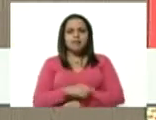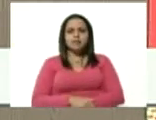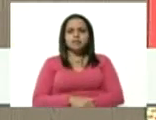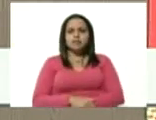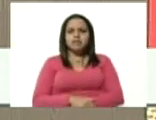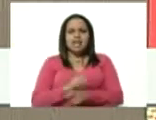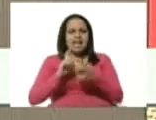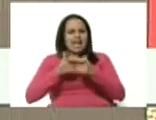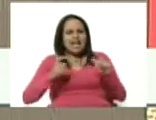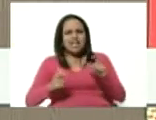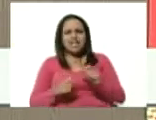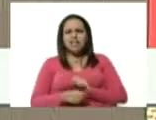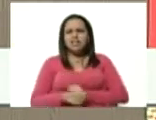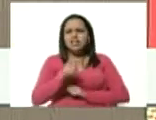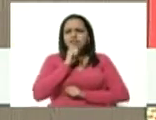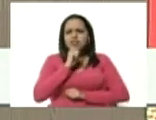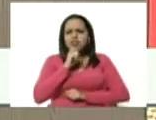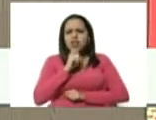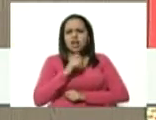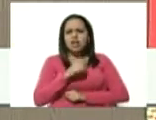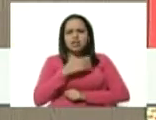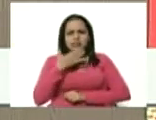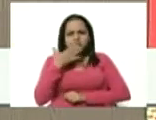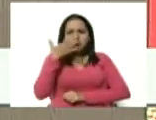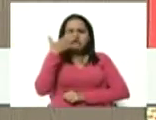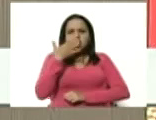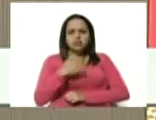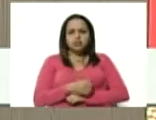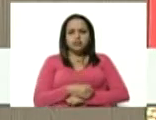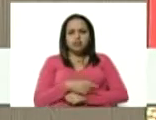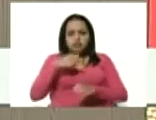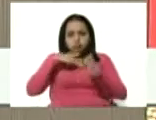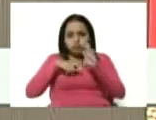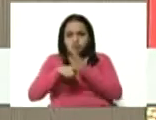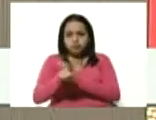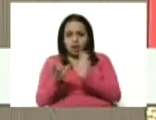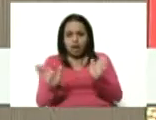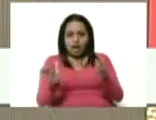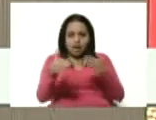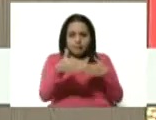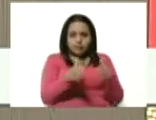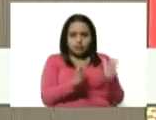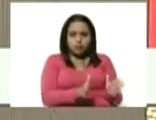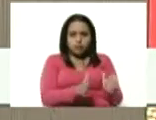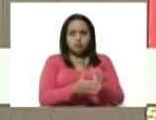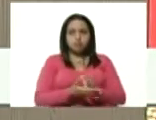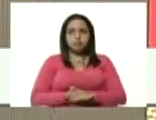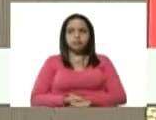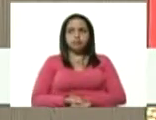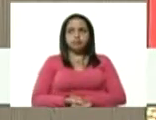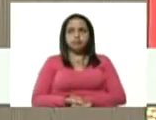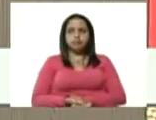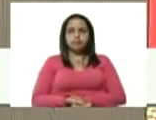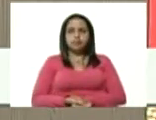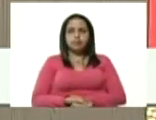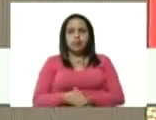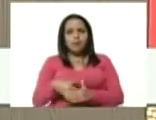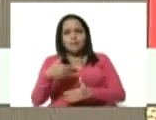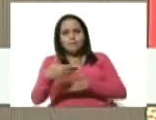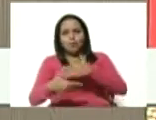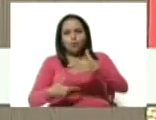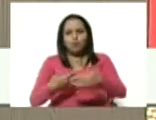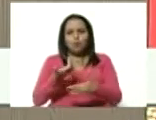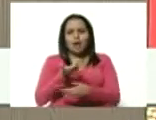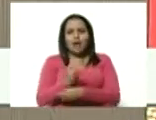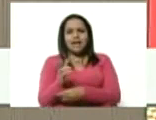general y dificultad respiratoria aguda. Se ingresó en aislamiento y evolucionó de una forma